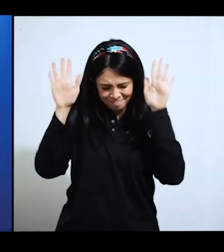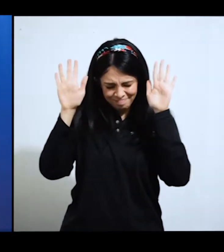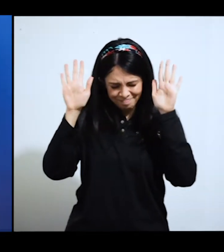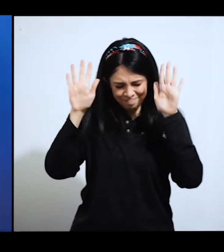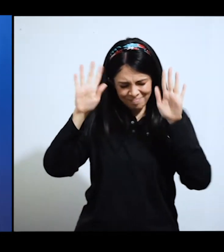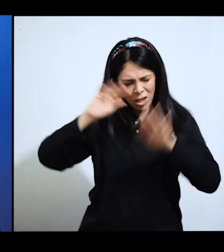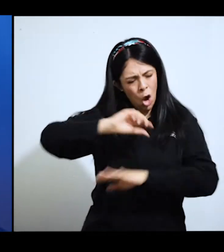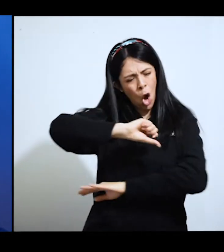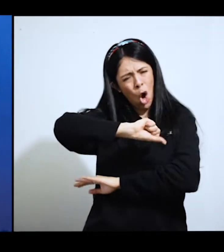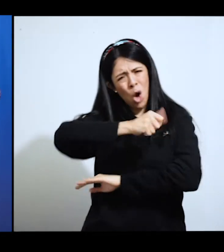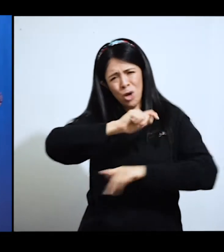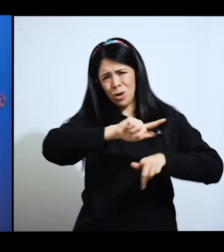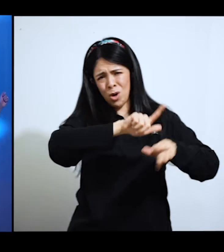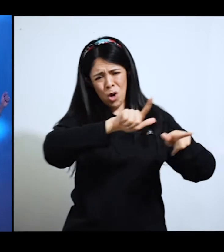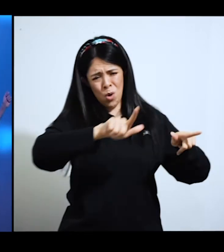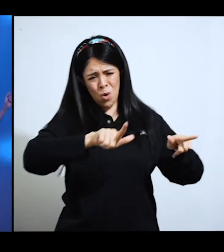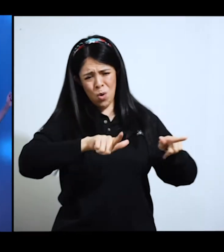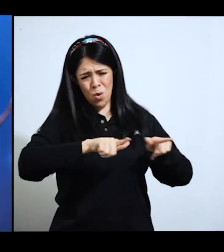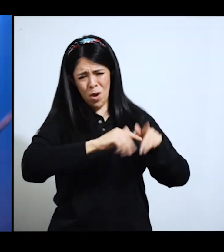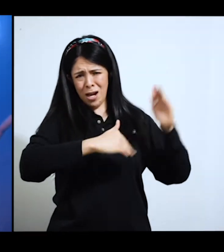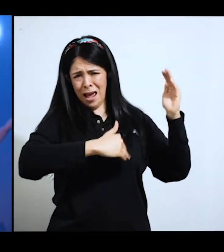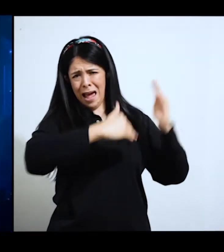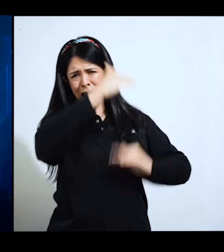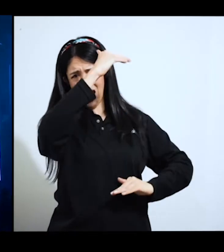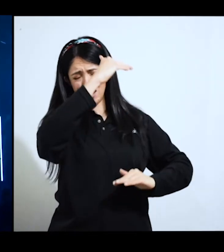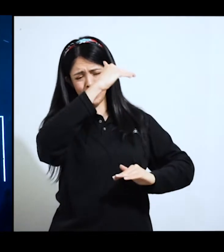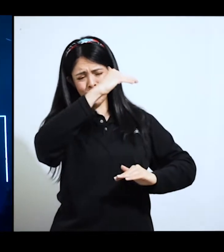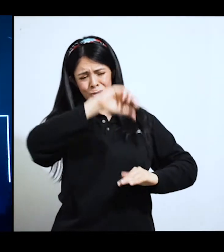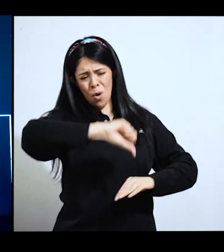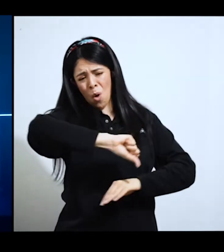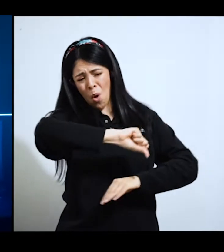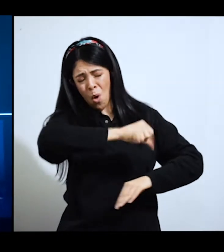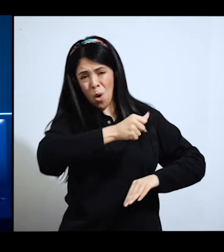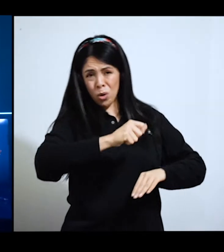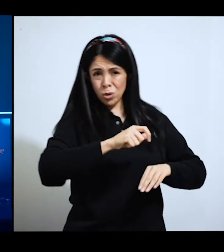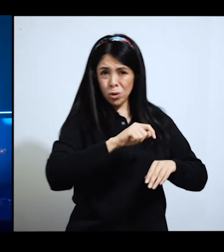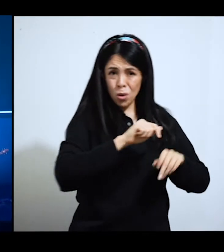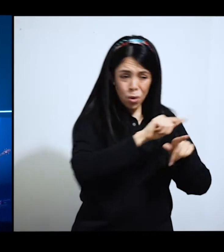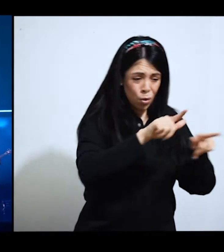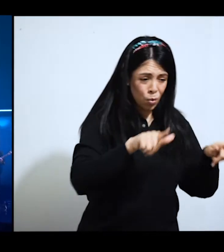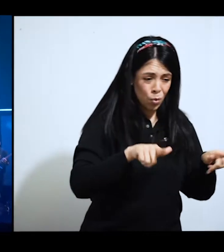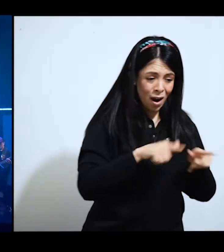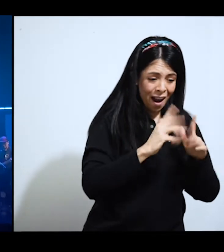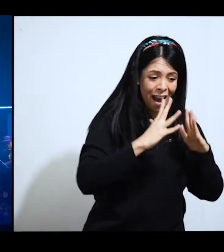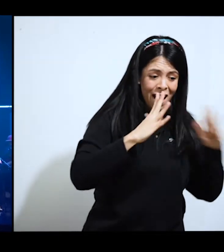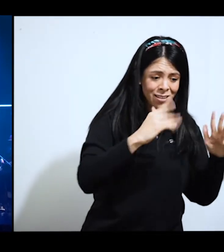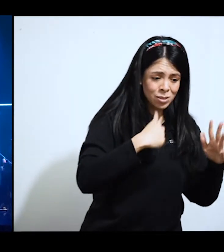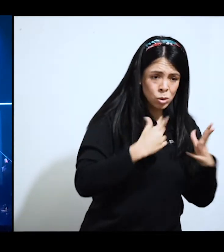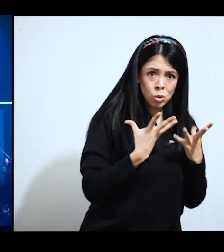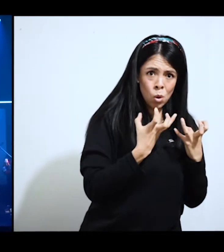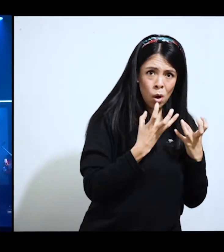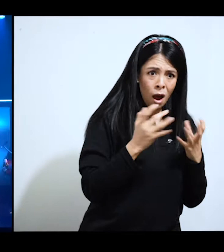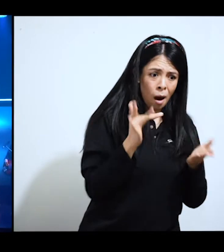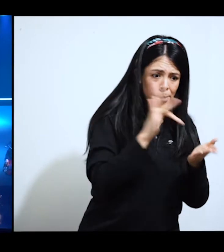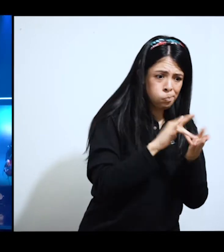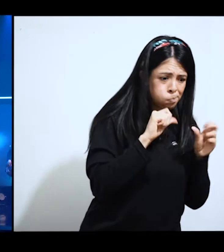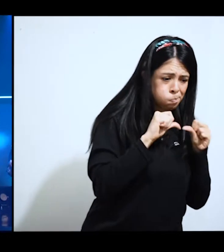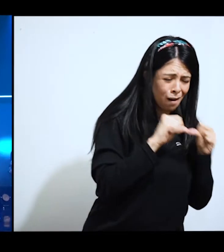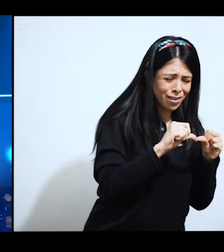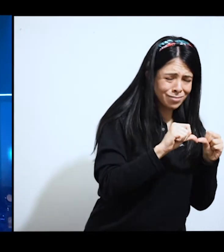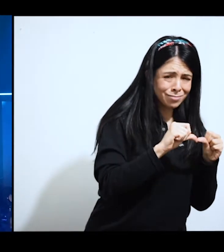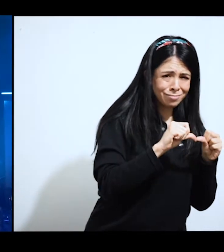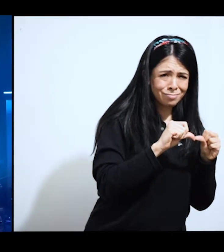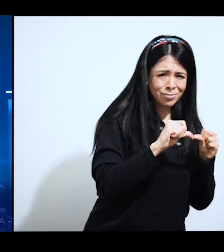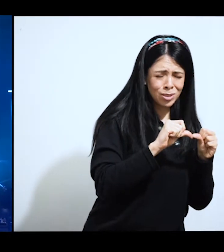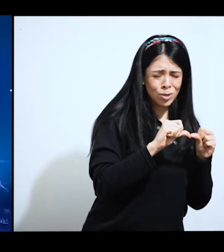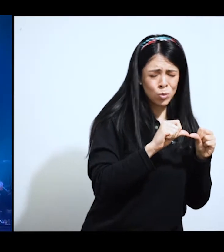postrarme. Lugar más alto para mí, ni más grande